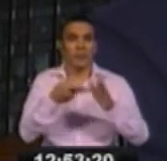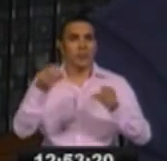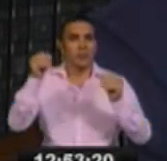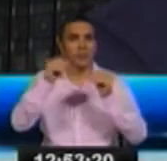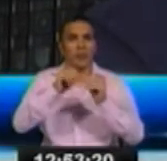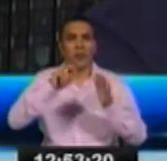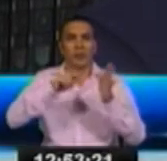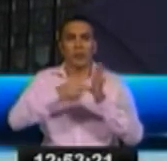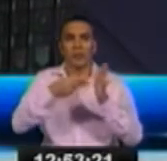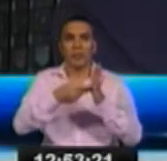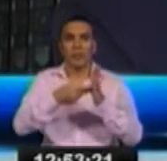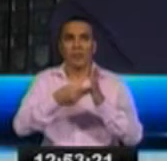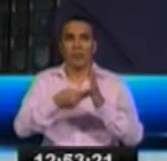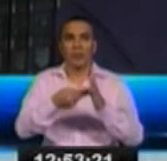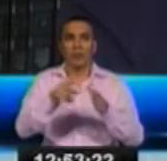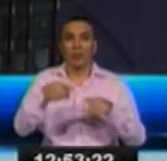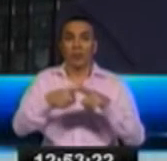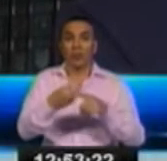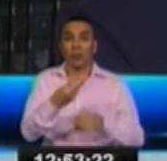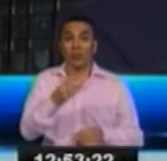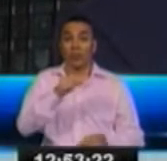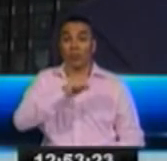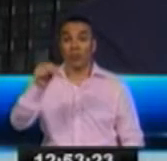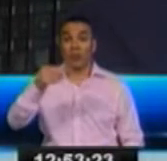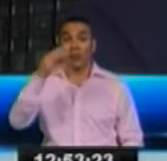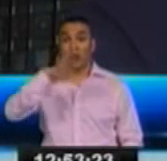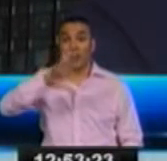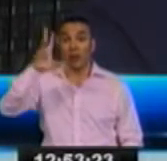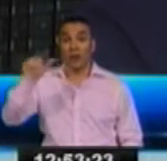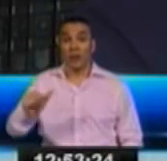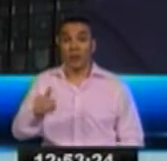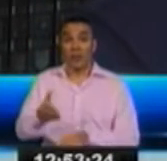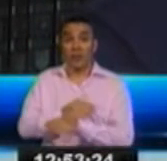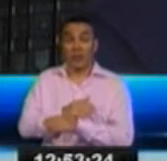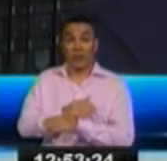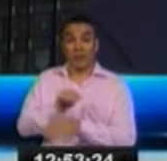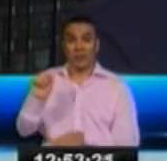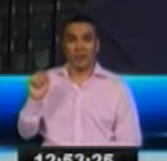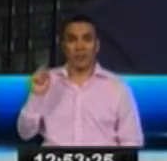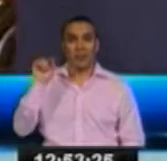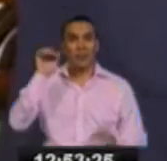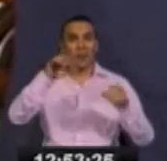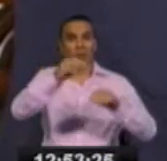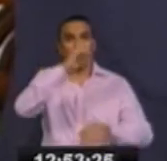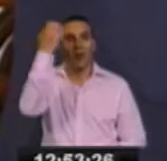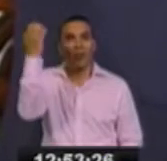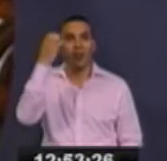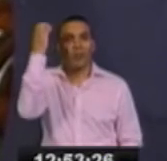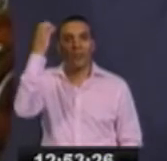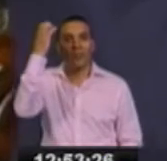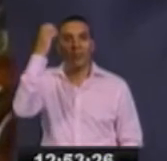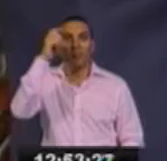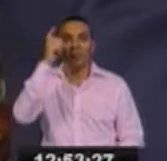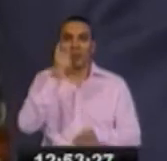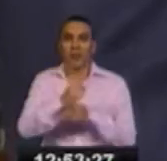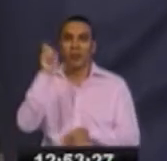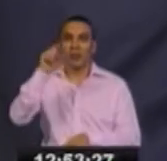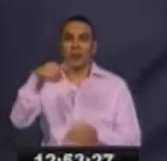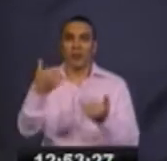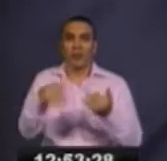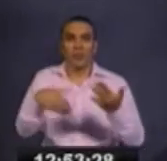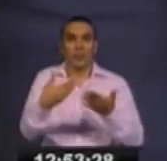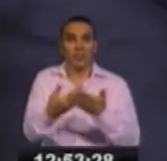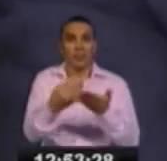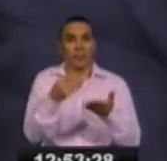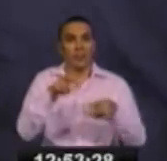que lo que de la inmigración del norte de África, del Medio Oriente a Europa. Cree que es necesario tomar precauciones para evitar que